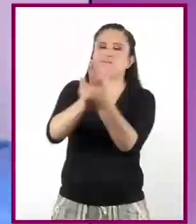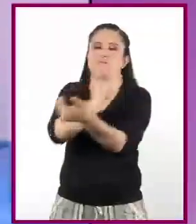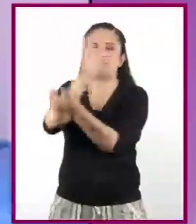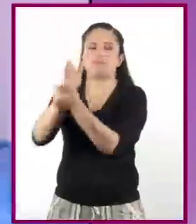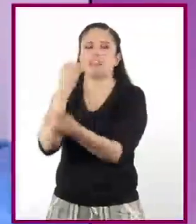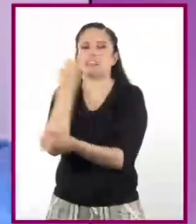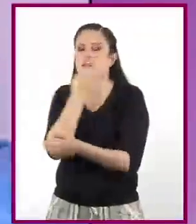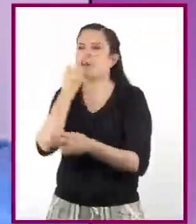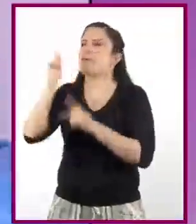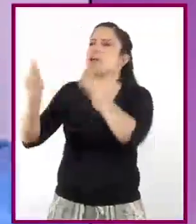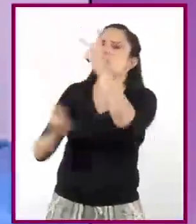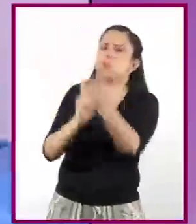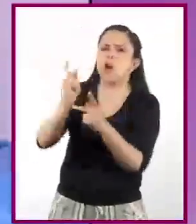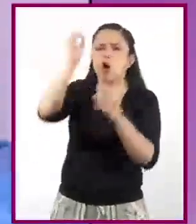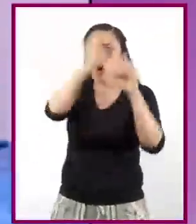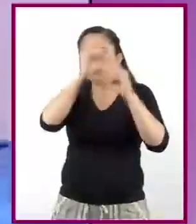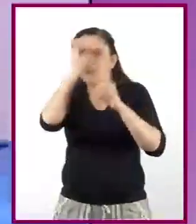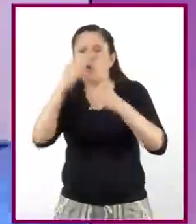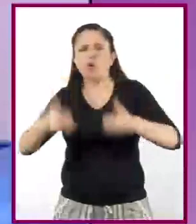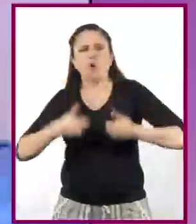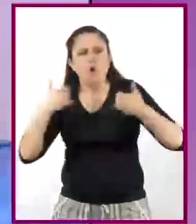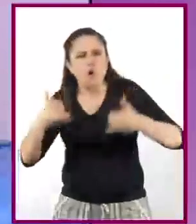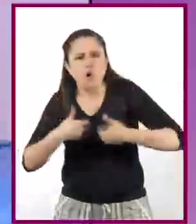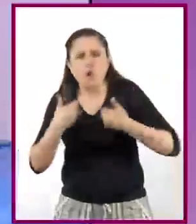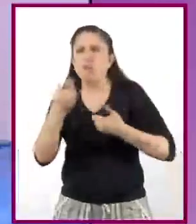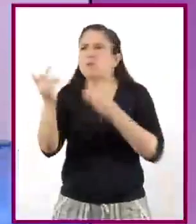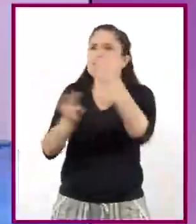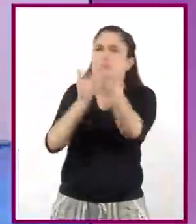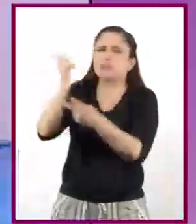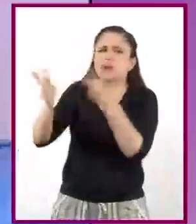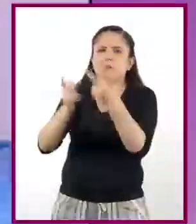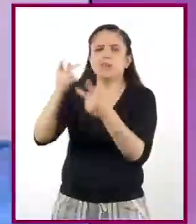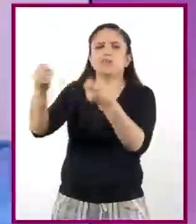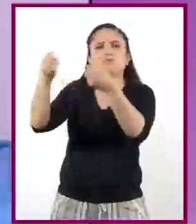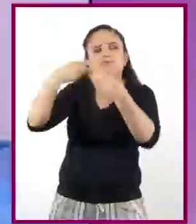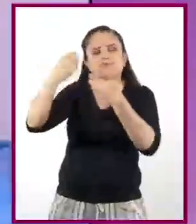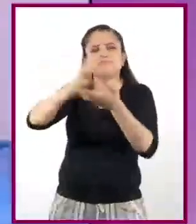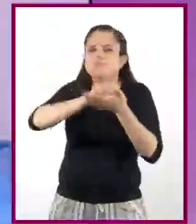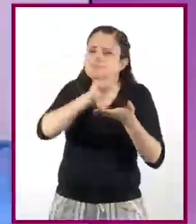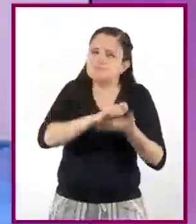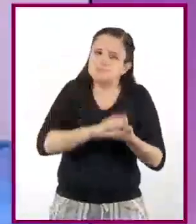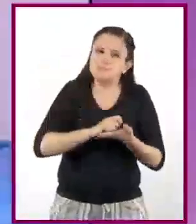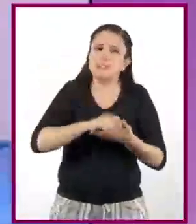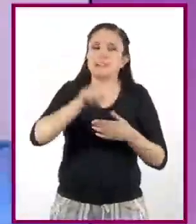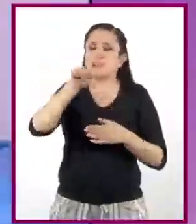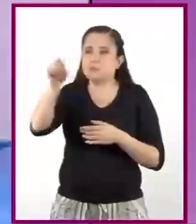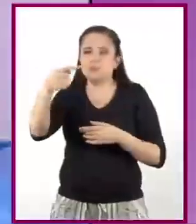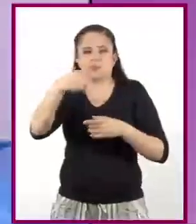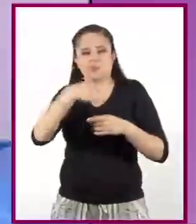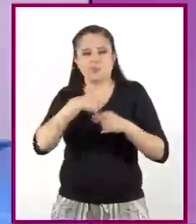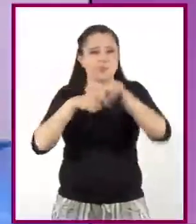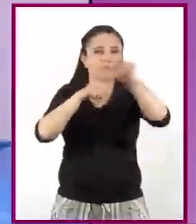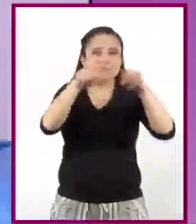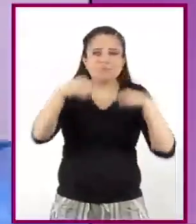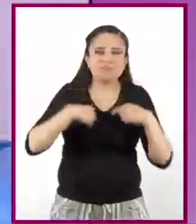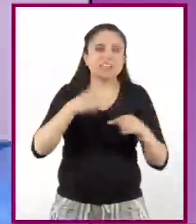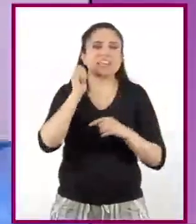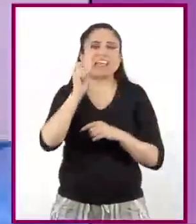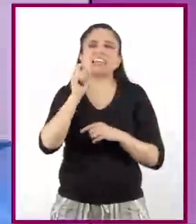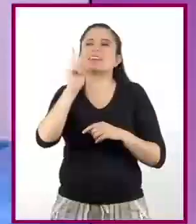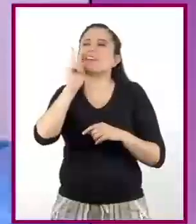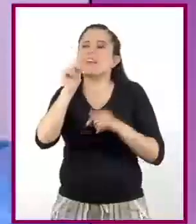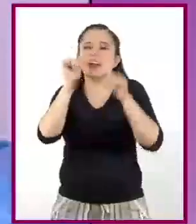se recopila pues la opinión de los jóvenes al respecto, porque ciertamente tú, yo y todos los que estamos aquí escuchamos las